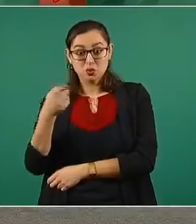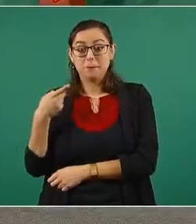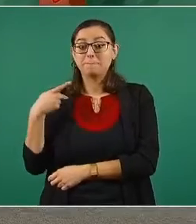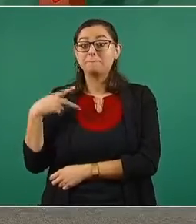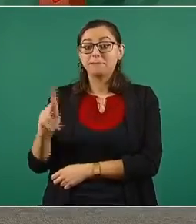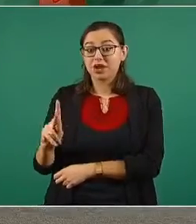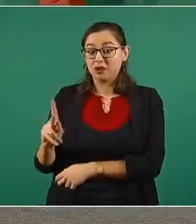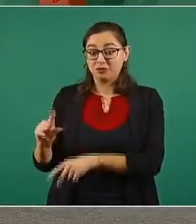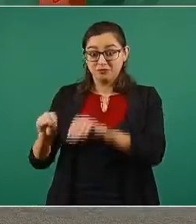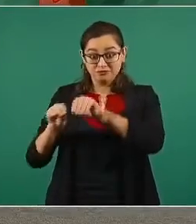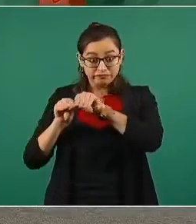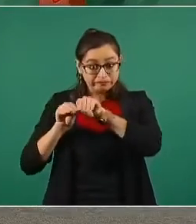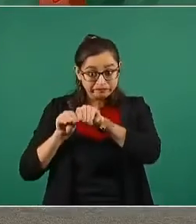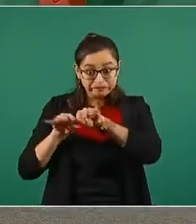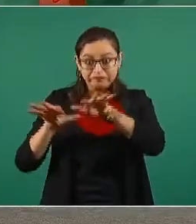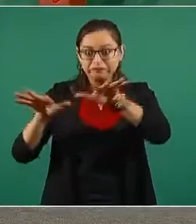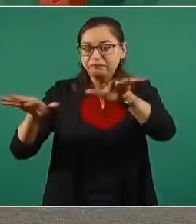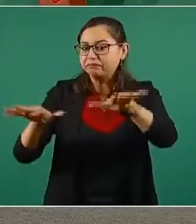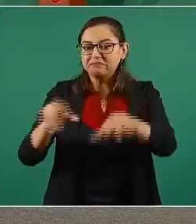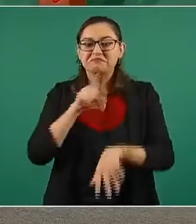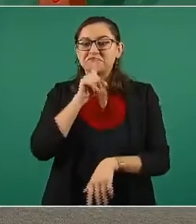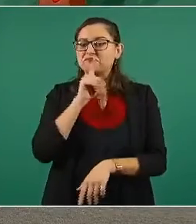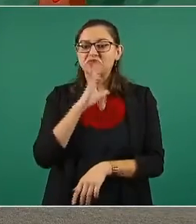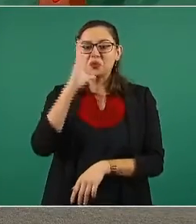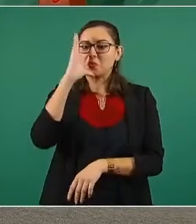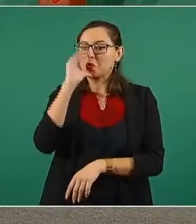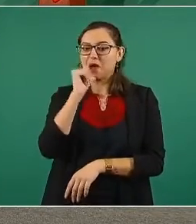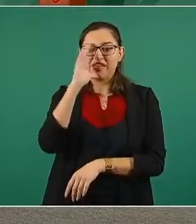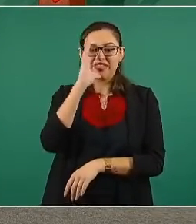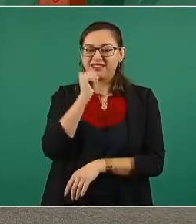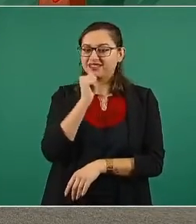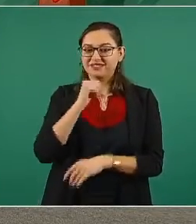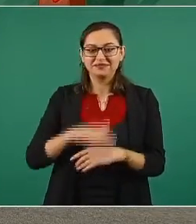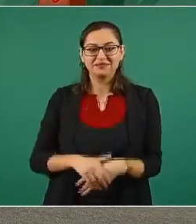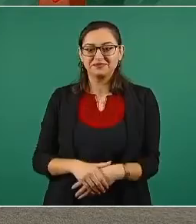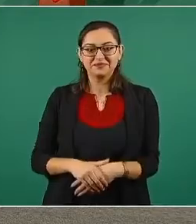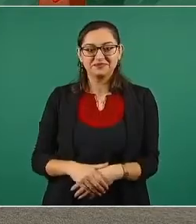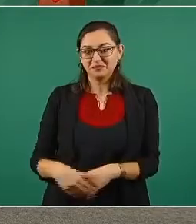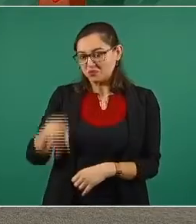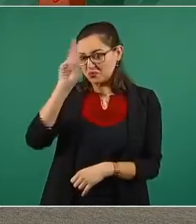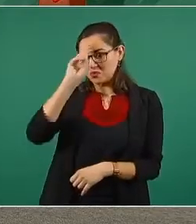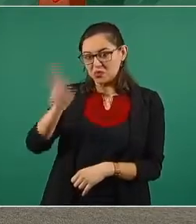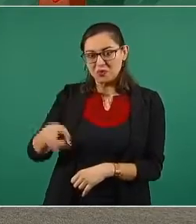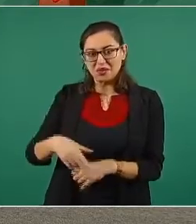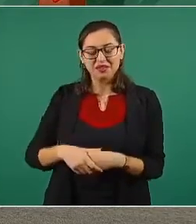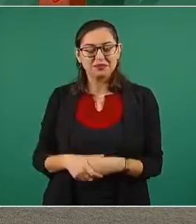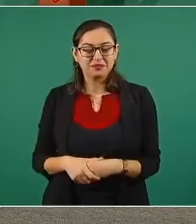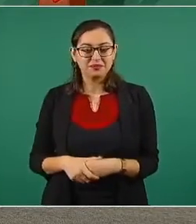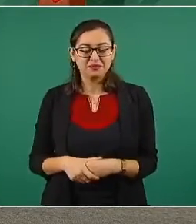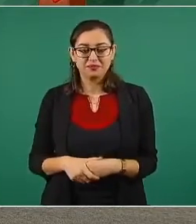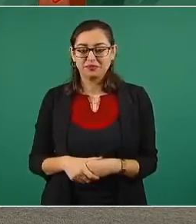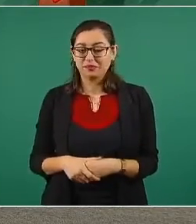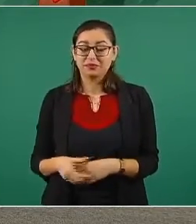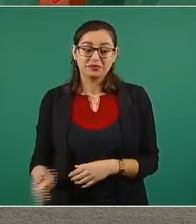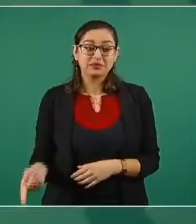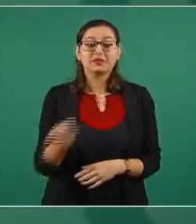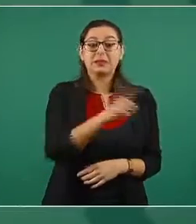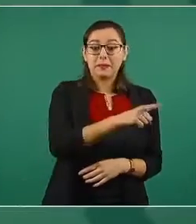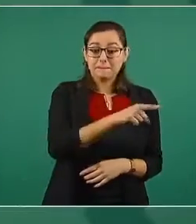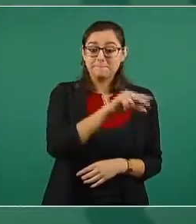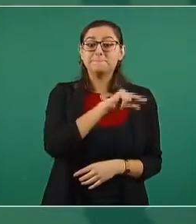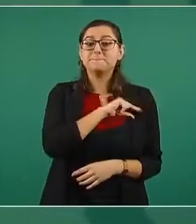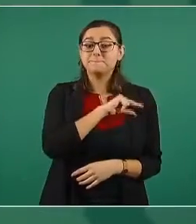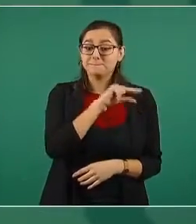el despacho de la energía que producían estas plantas, primero tenían que